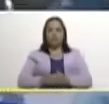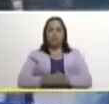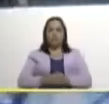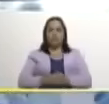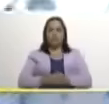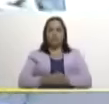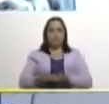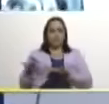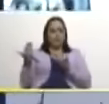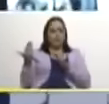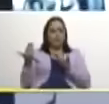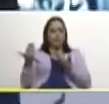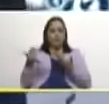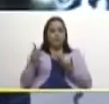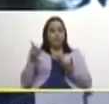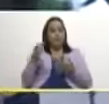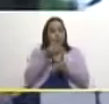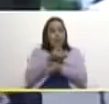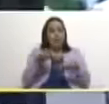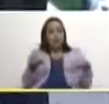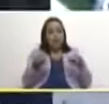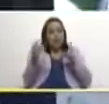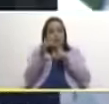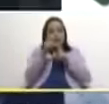en su extraordinario discurso,